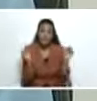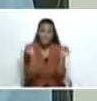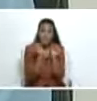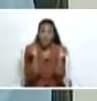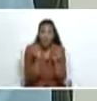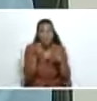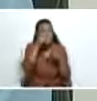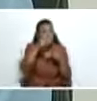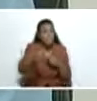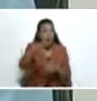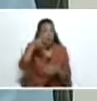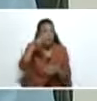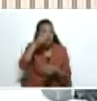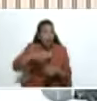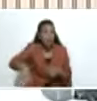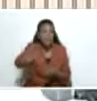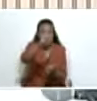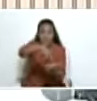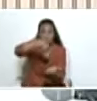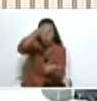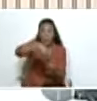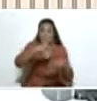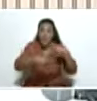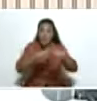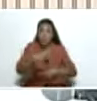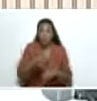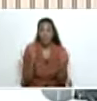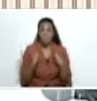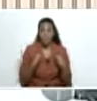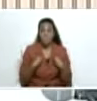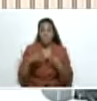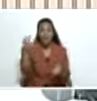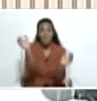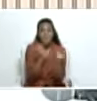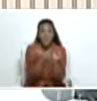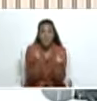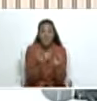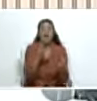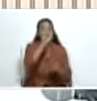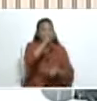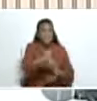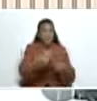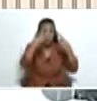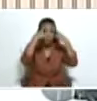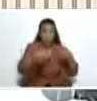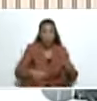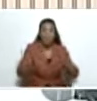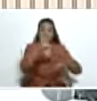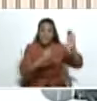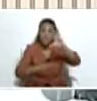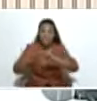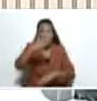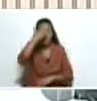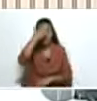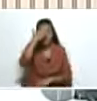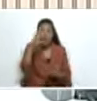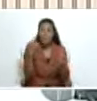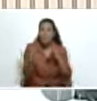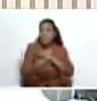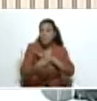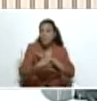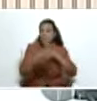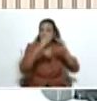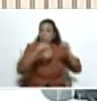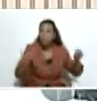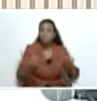los campesinos, campesinas y productores de Mérida, científicos y científicas, pues son campesinos científicos. ¿Ah?